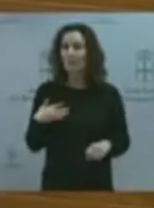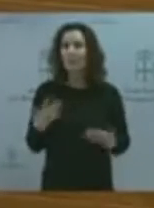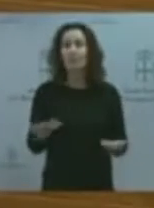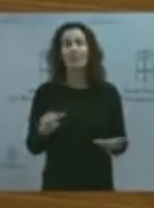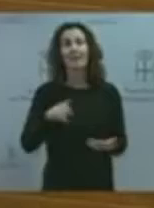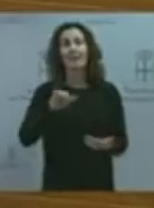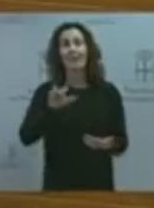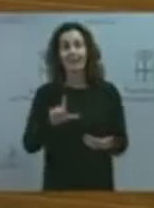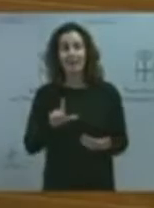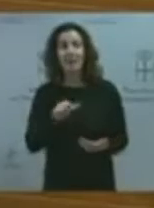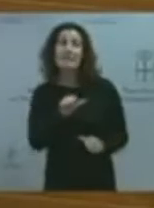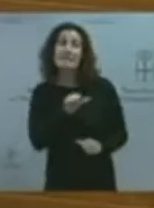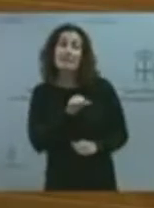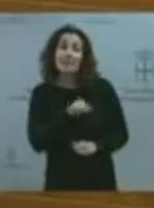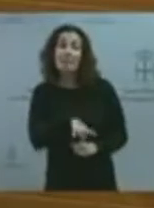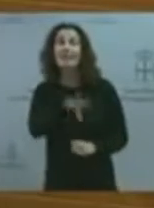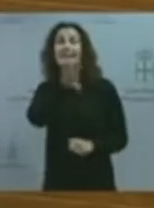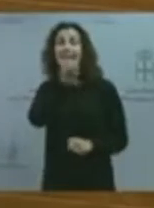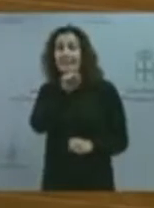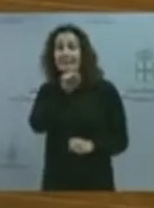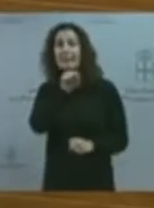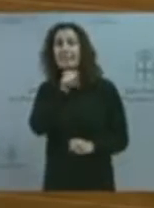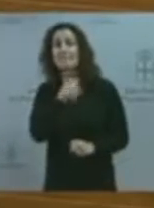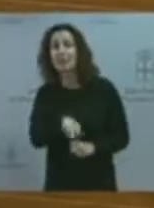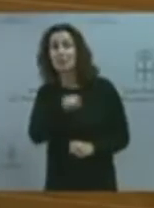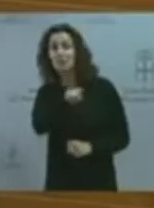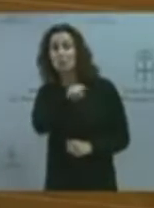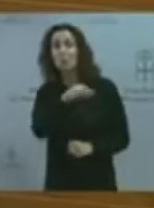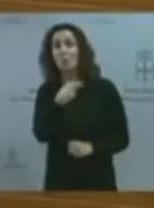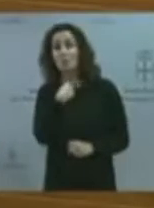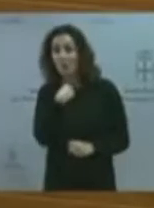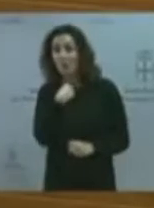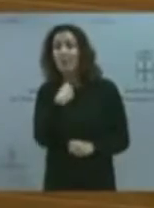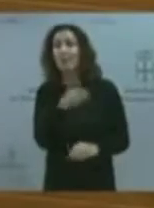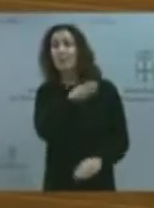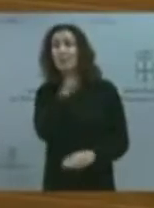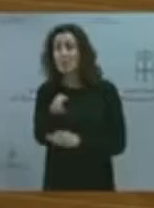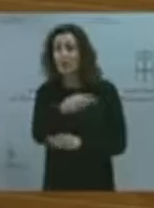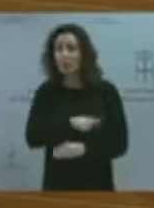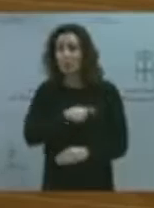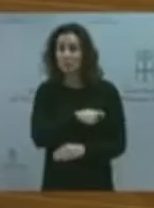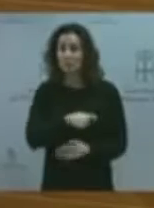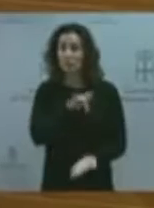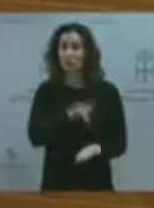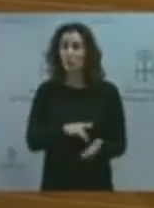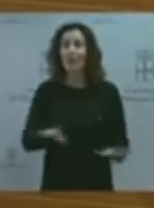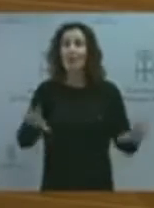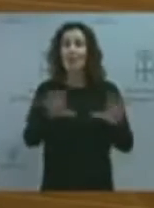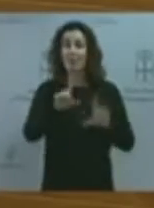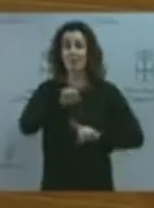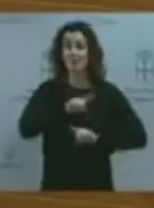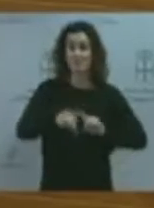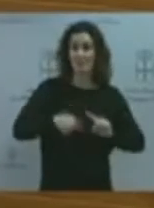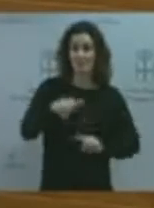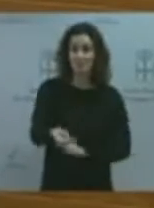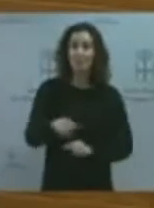sus palabras, que evidentemente vaya a esa comisión que reanudaremos después de las elecciones del 10 de noviembre con espíritu constructivo, porque eso espero de usted y